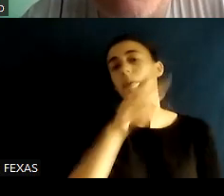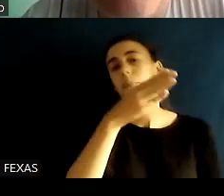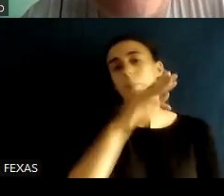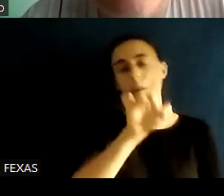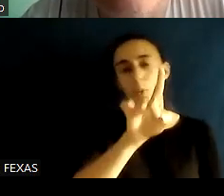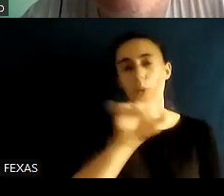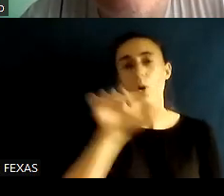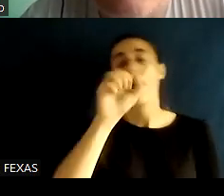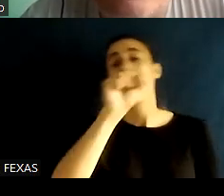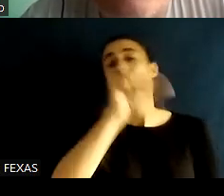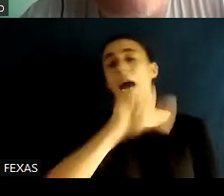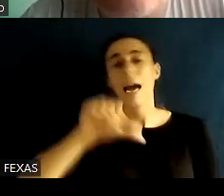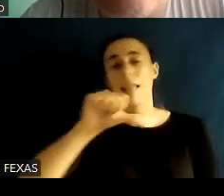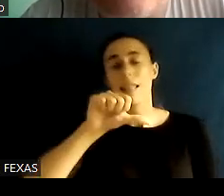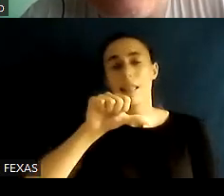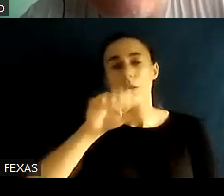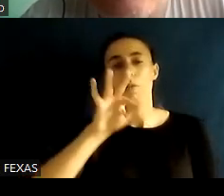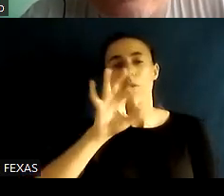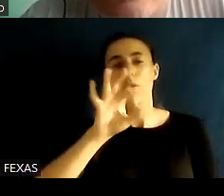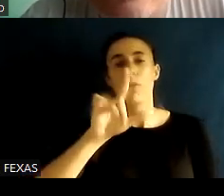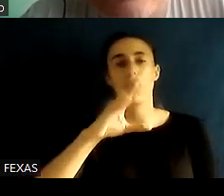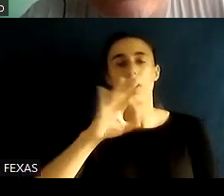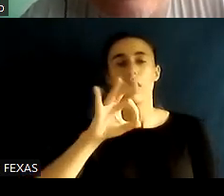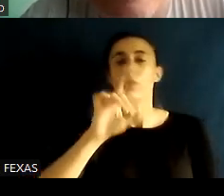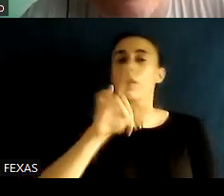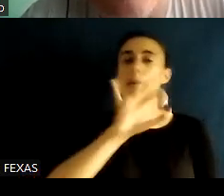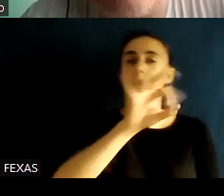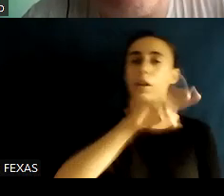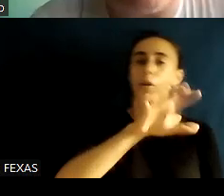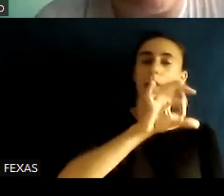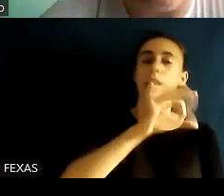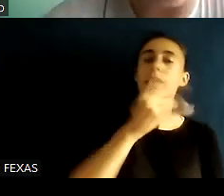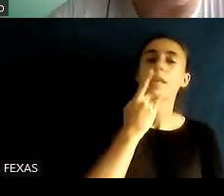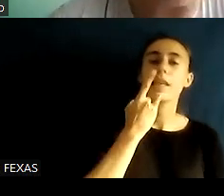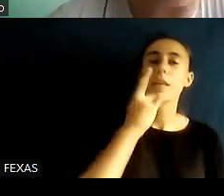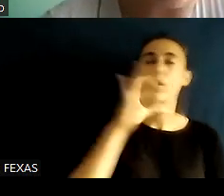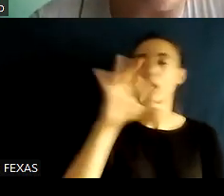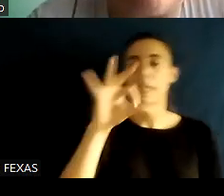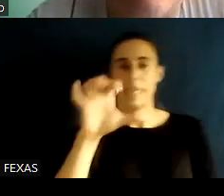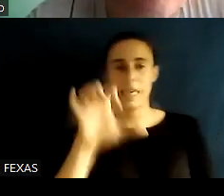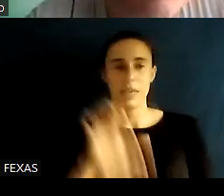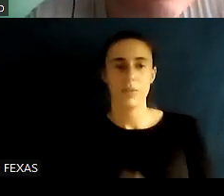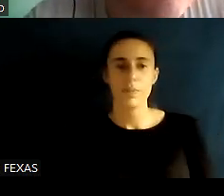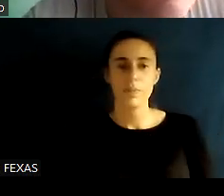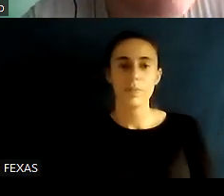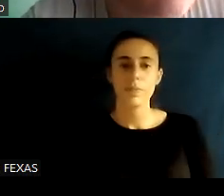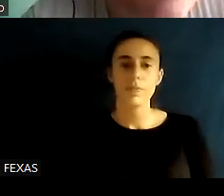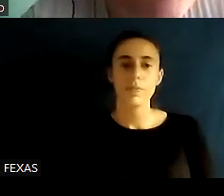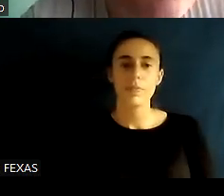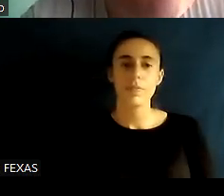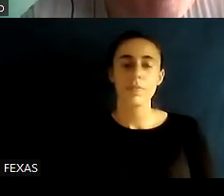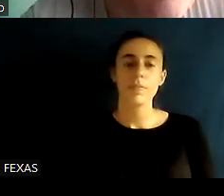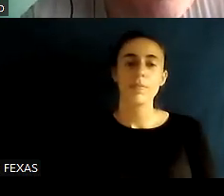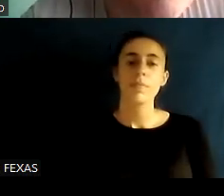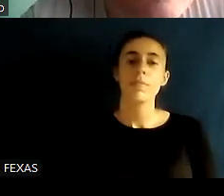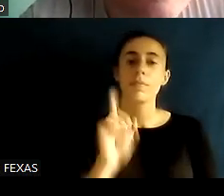vitamina B12, e iones como el hierro y el selenio. Veis aquí las funciones, aparte de las que hemos comentado. Y después tenemos